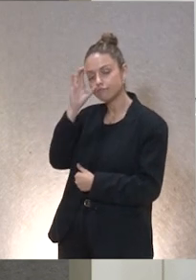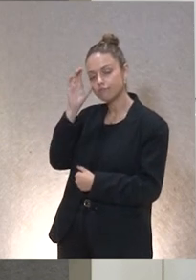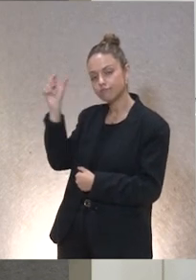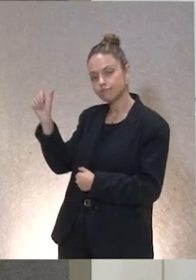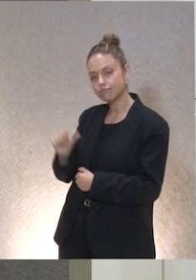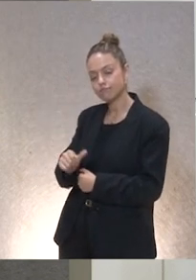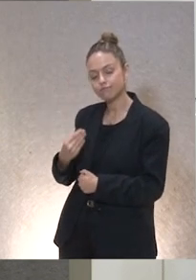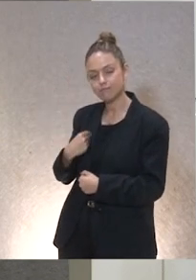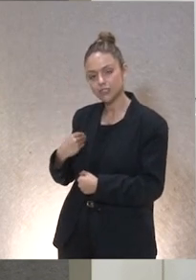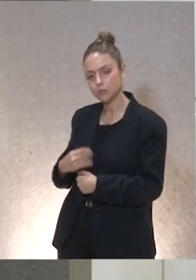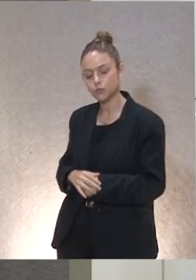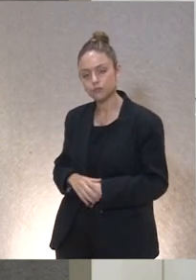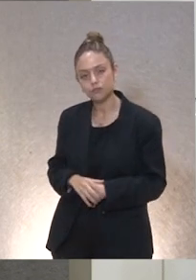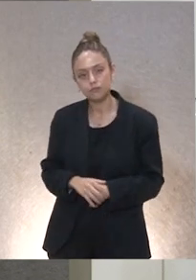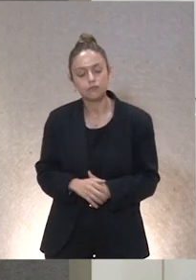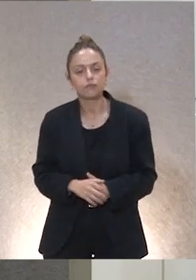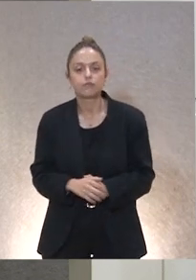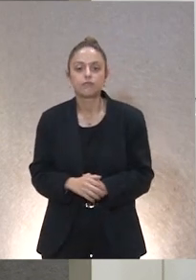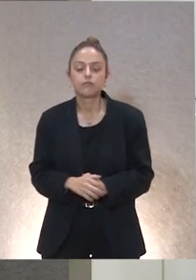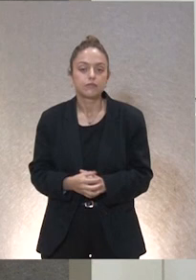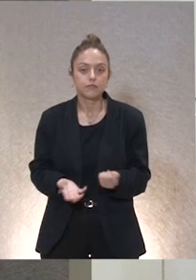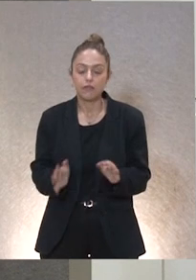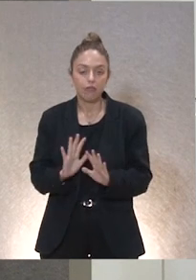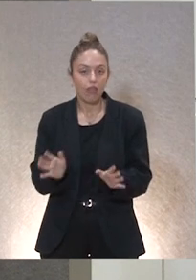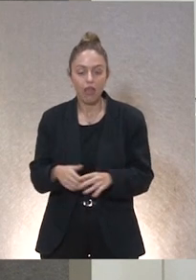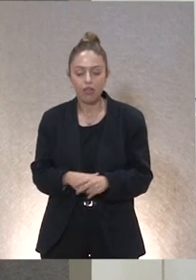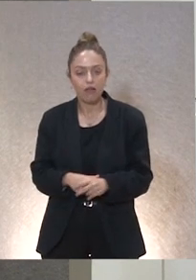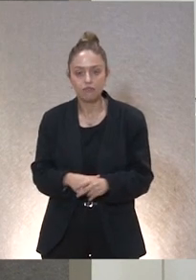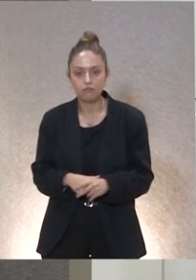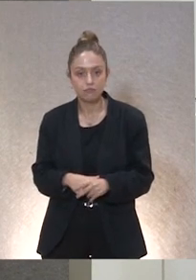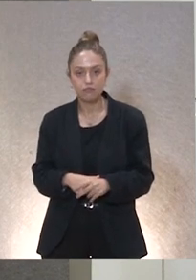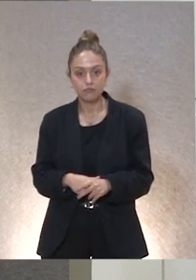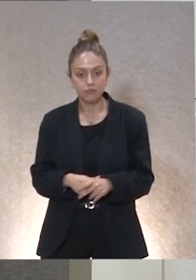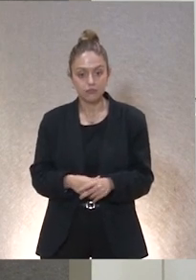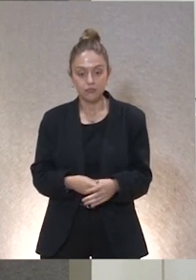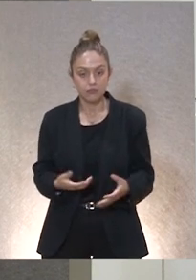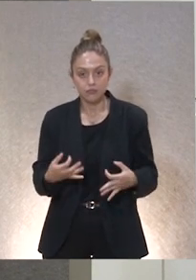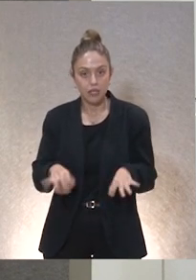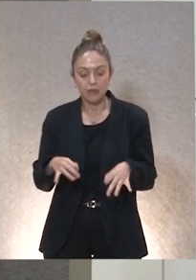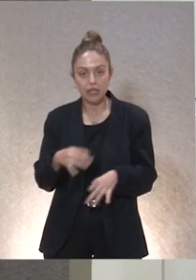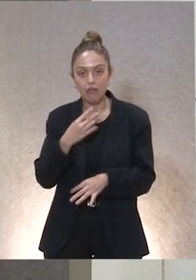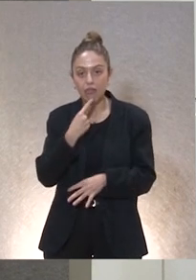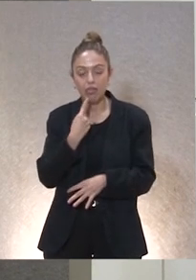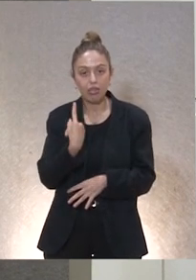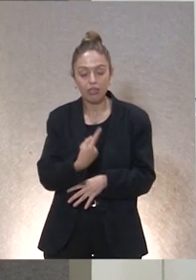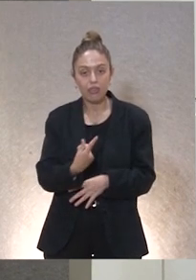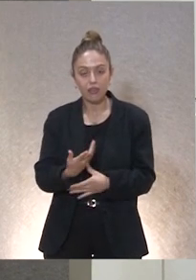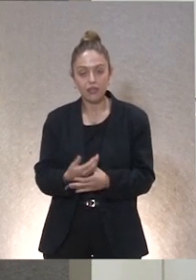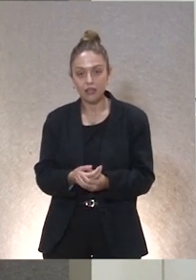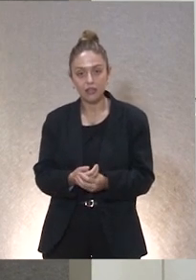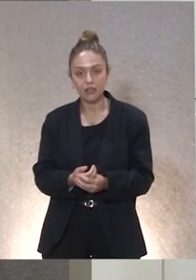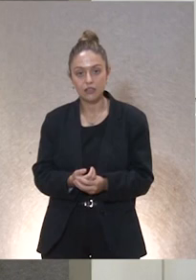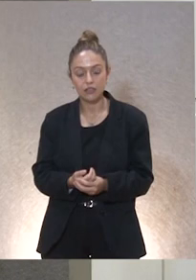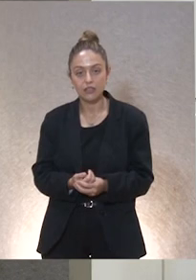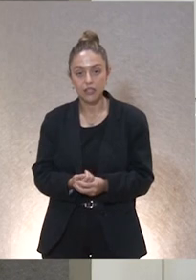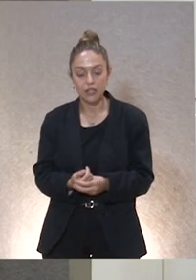y nada y simplemente pues eso para decir que que al final pues